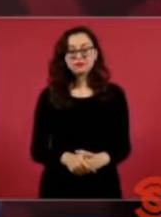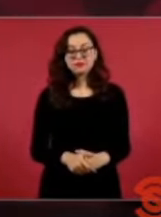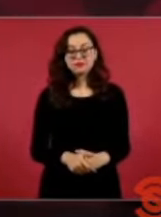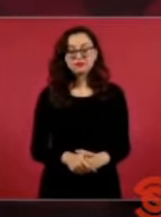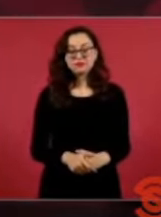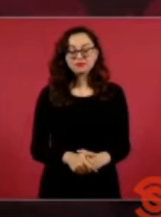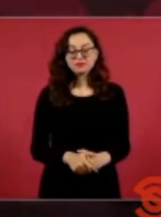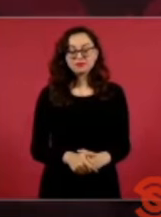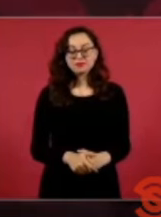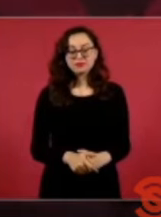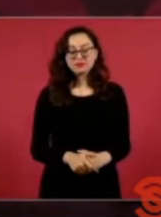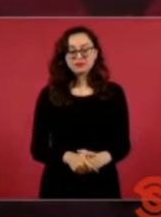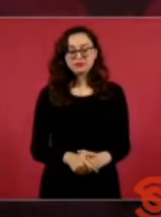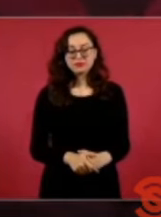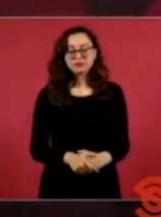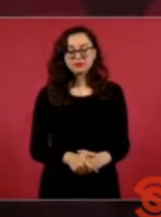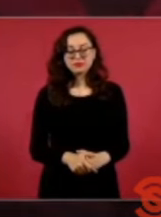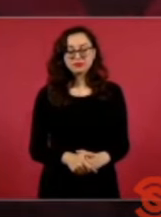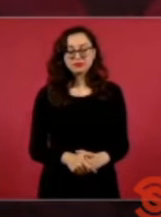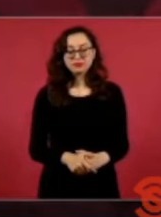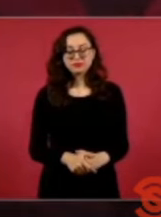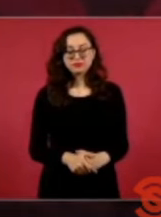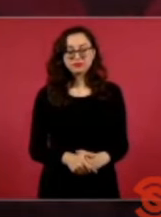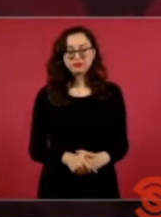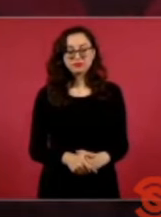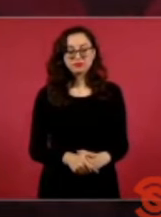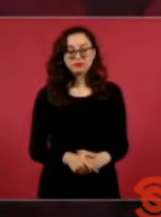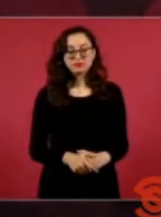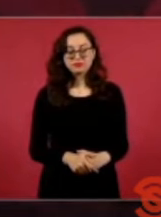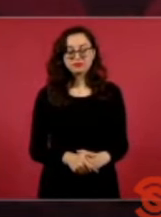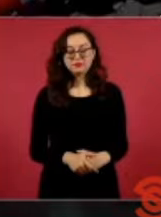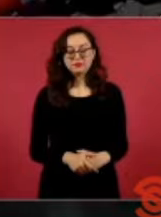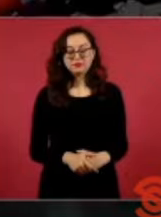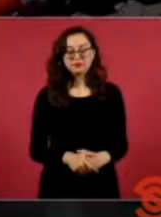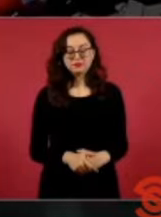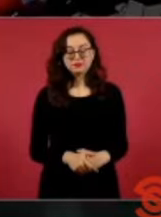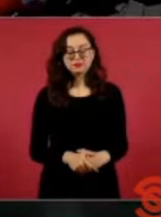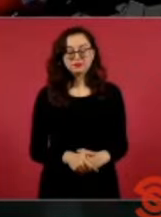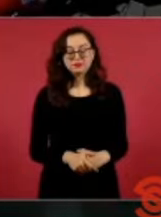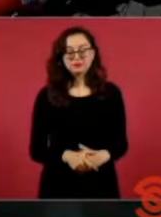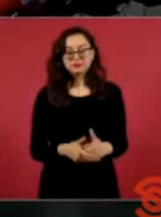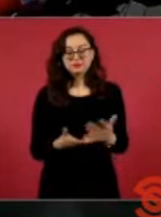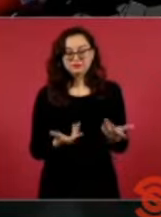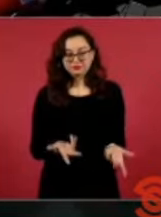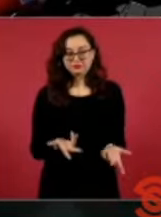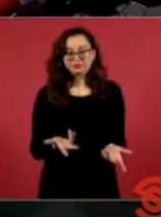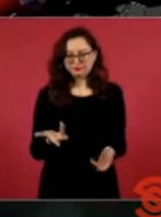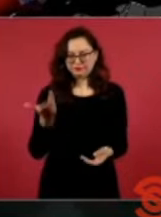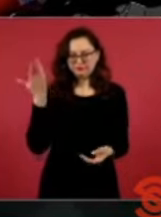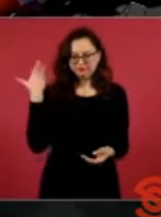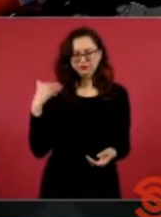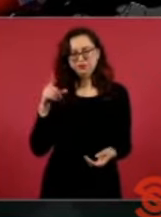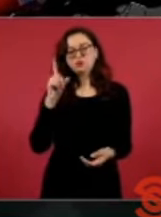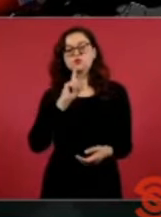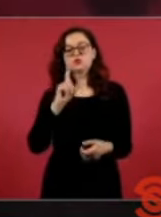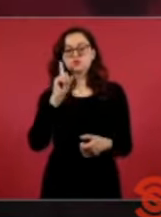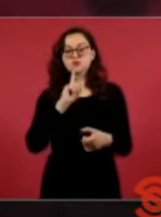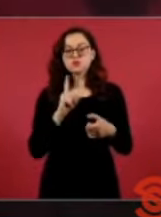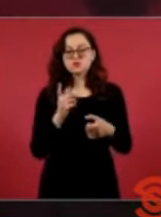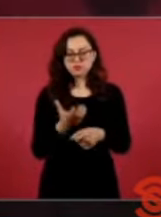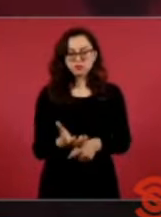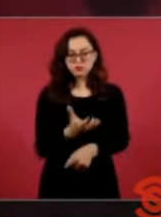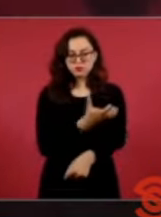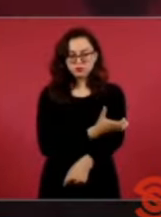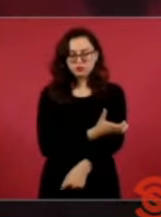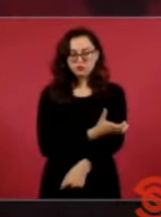aquí una compañera de ustedes hablaba de que hicieron un reportaje y no les querían dar